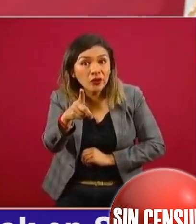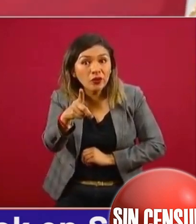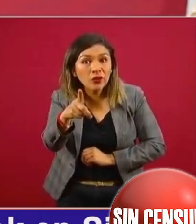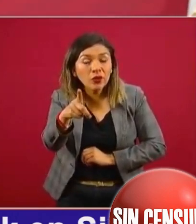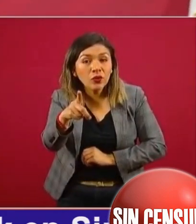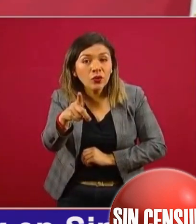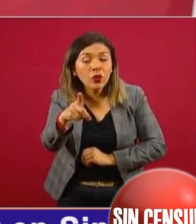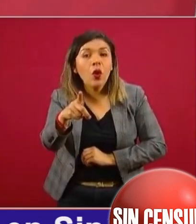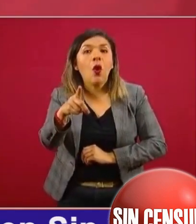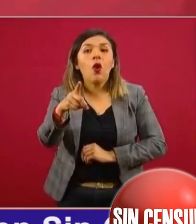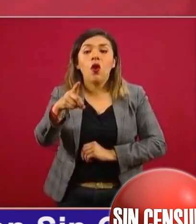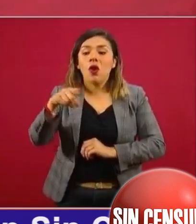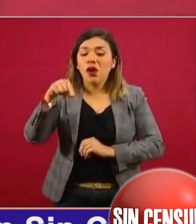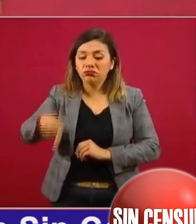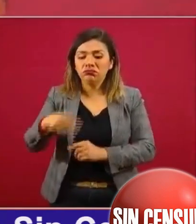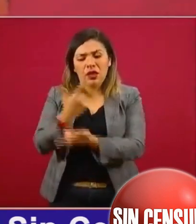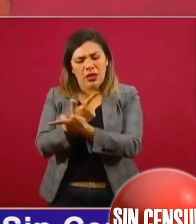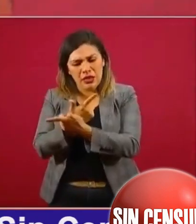pasar lo público a privado,